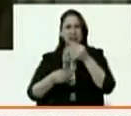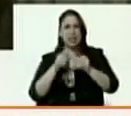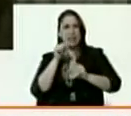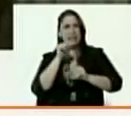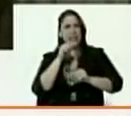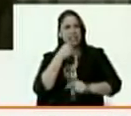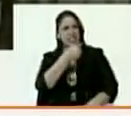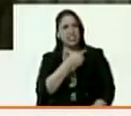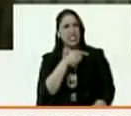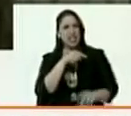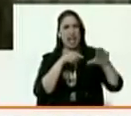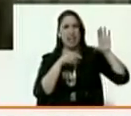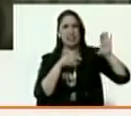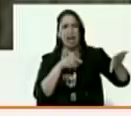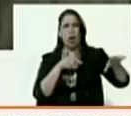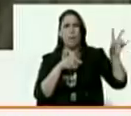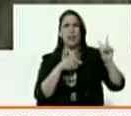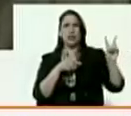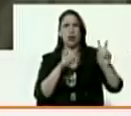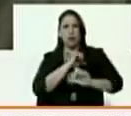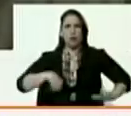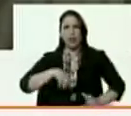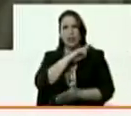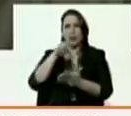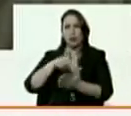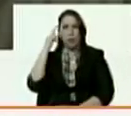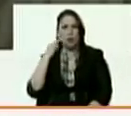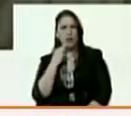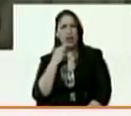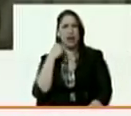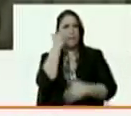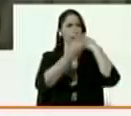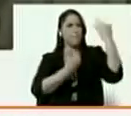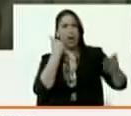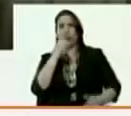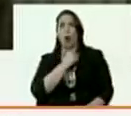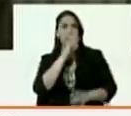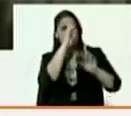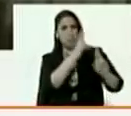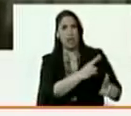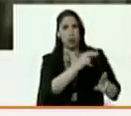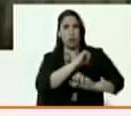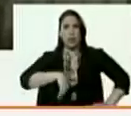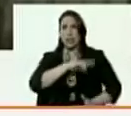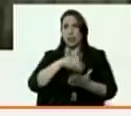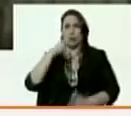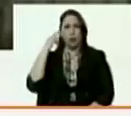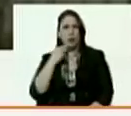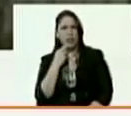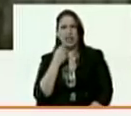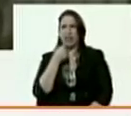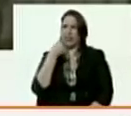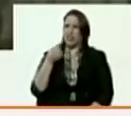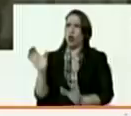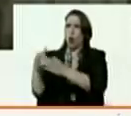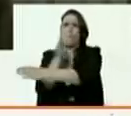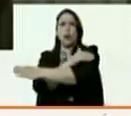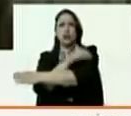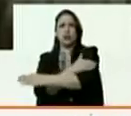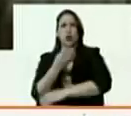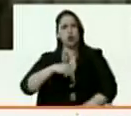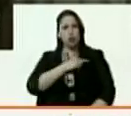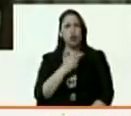Estado venezolano, a la Fuerza Armada, que le han faltado el respeto de estar diciendo que